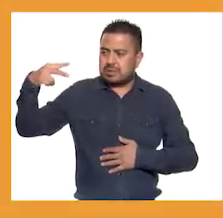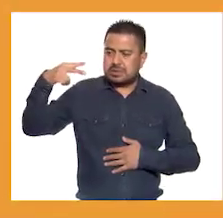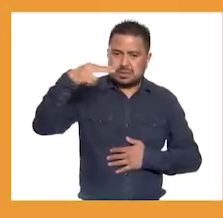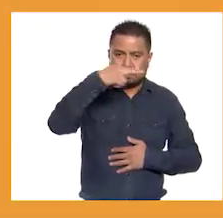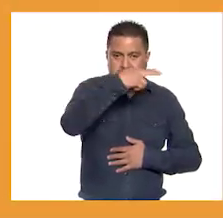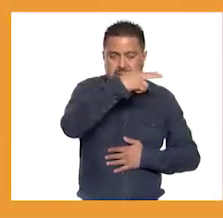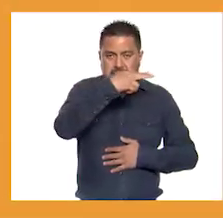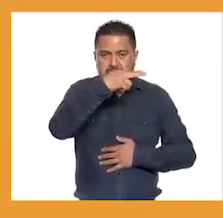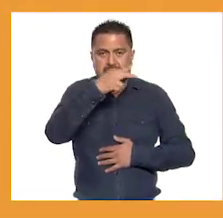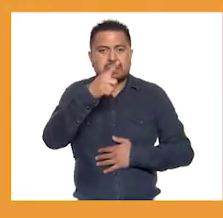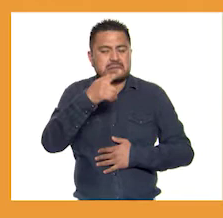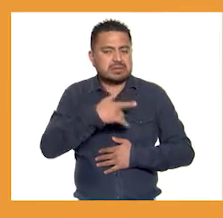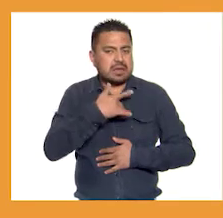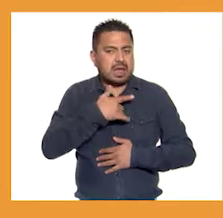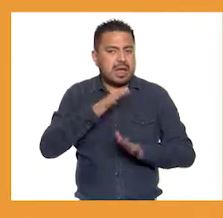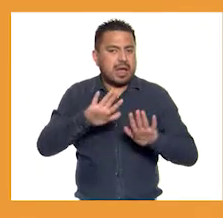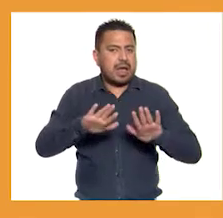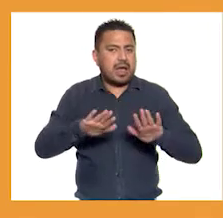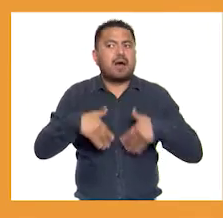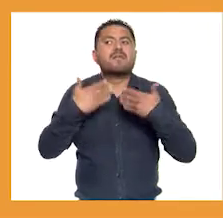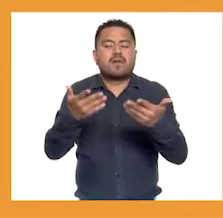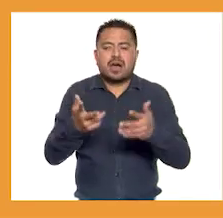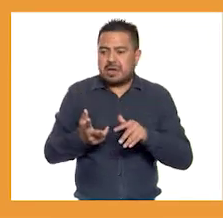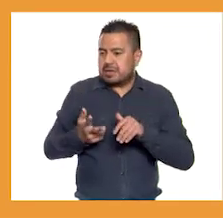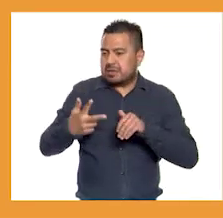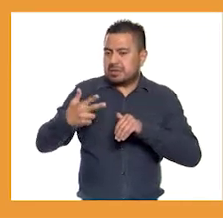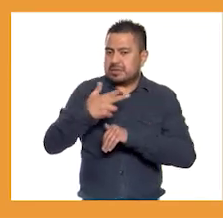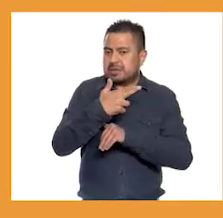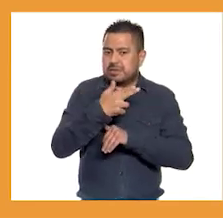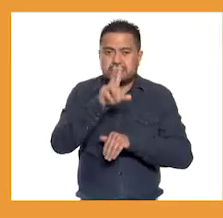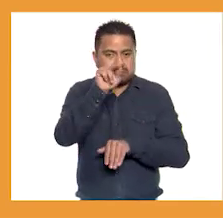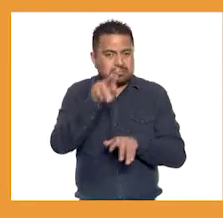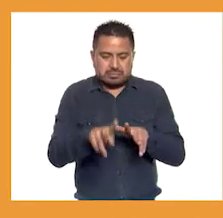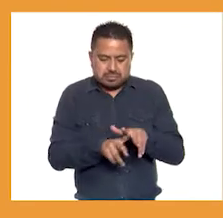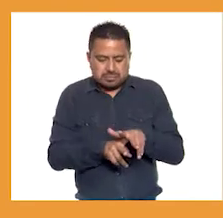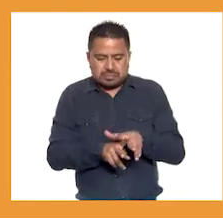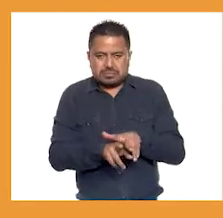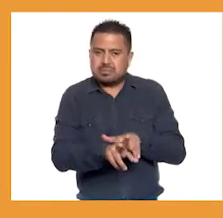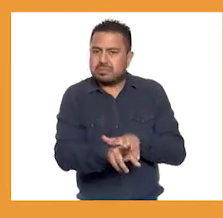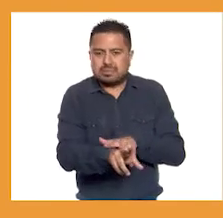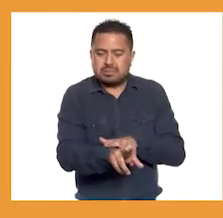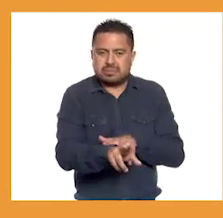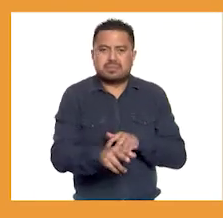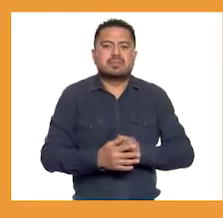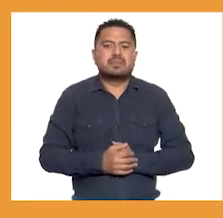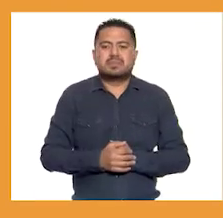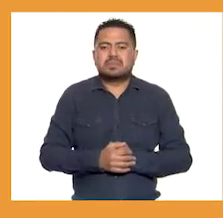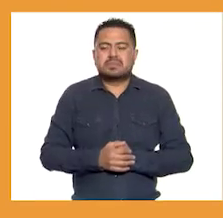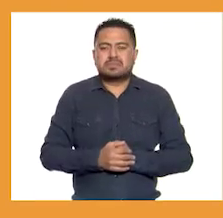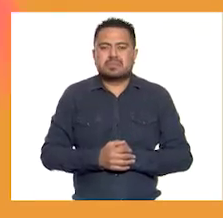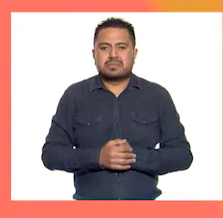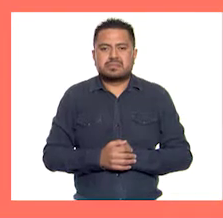marcaste. Asegúrate de cortar por fuera de la playera. No introduzcas las tijeras en ella.